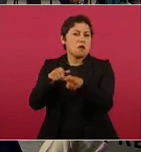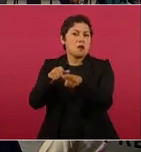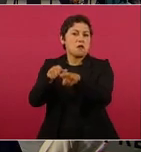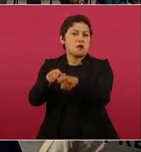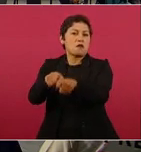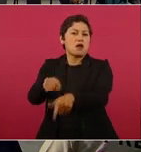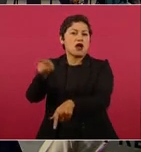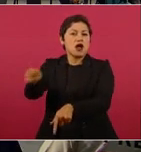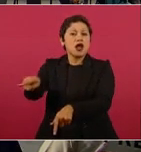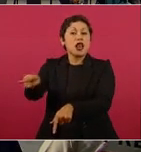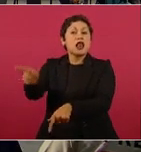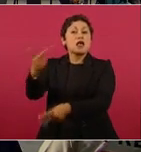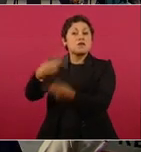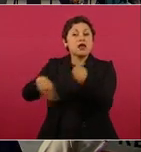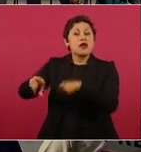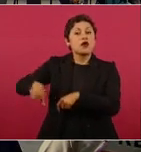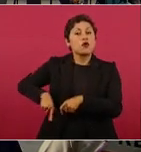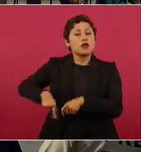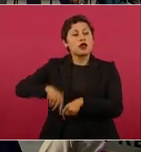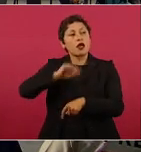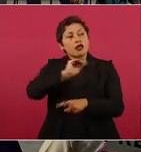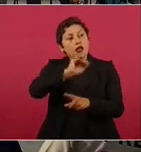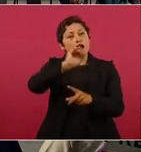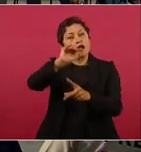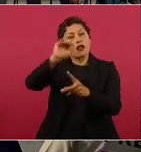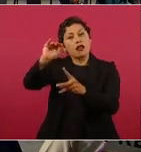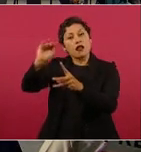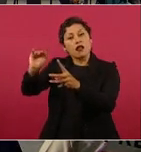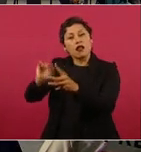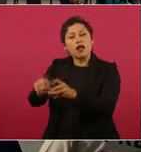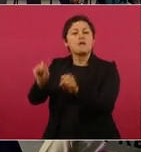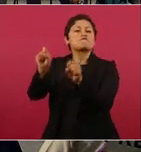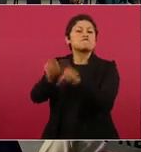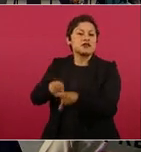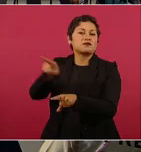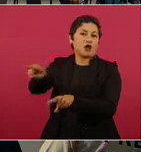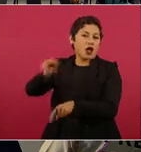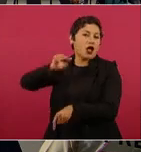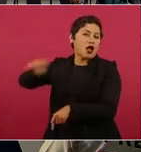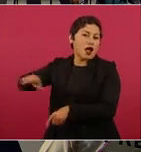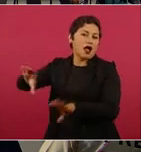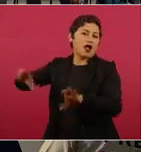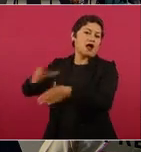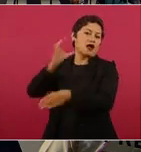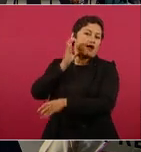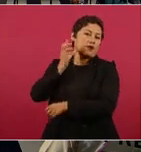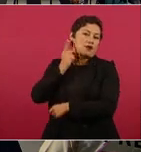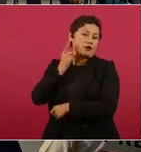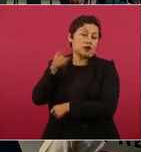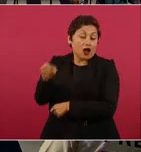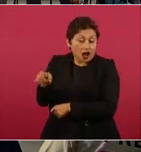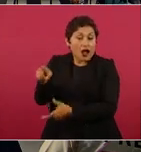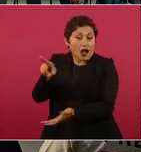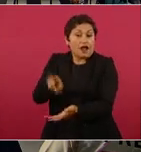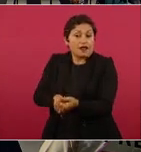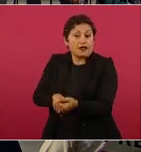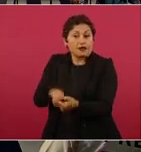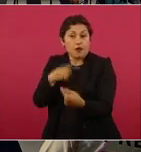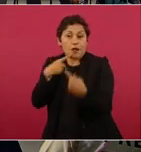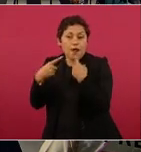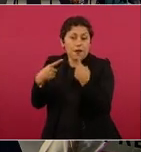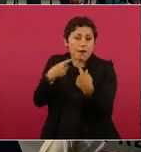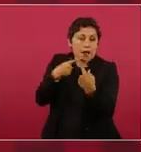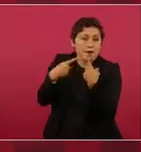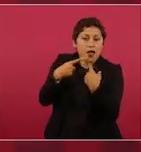distintas oficinas públicas y han llegado también al Congreso de la Unión y están hoy haciendo cabildeo a través de estos